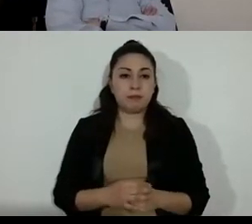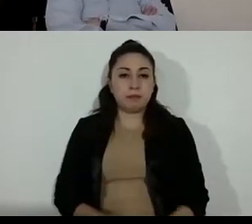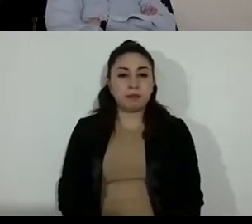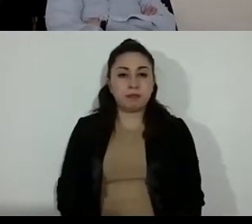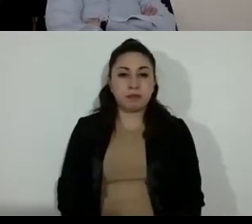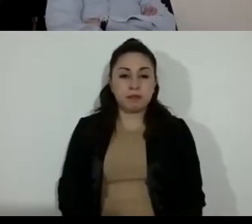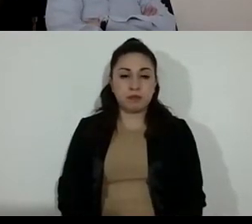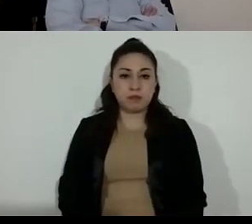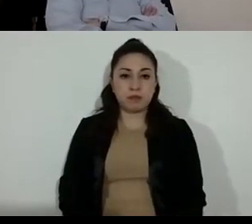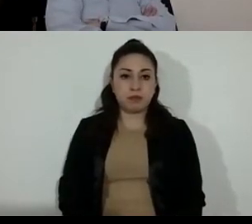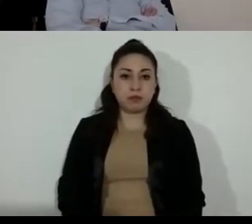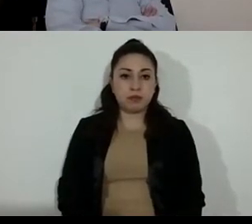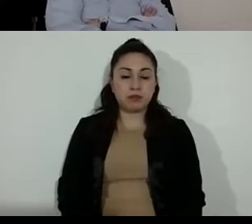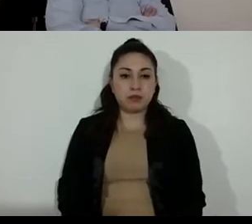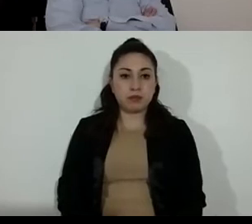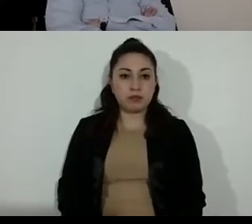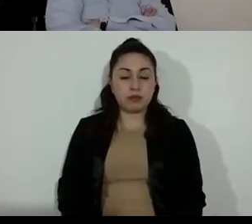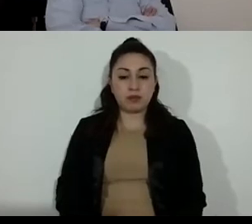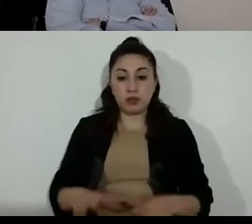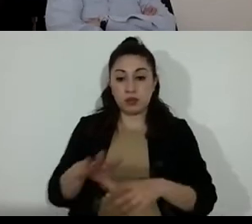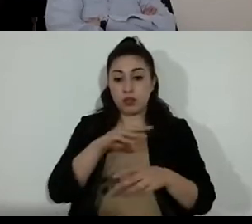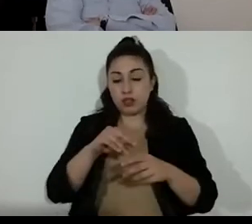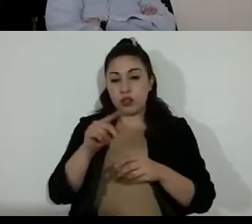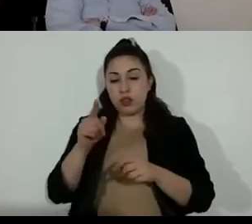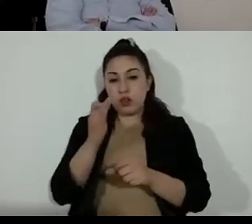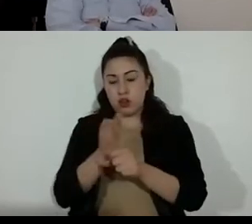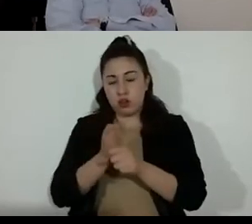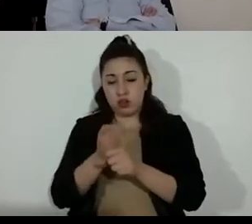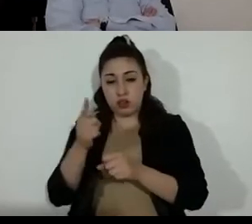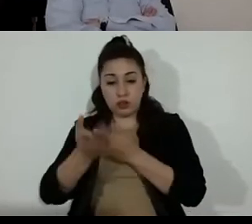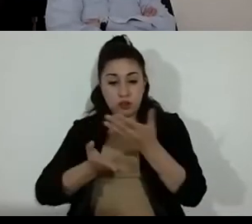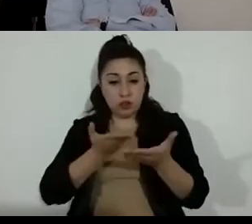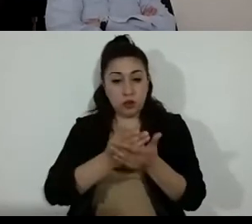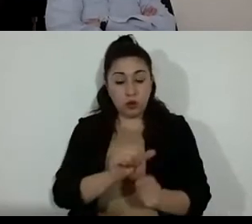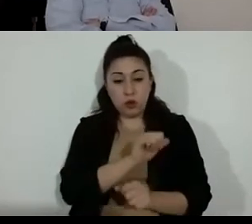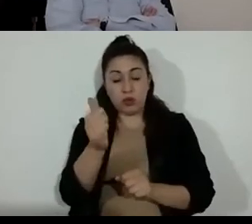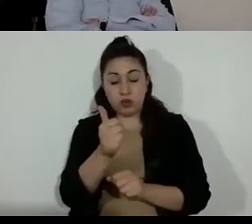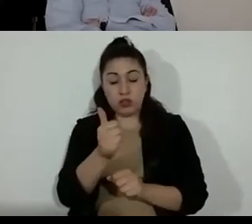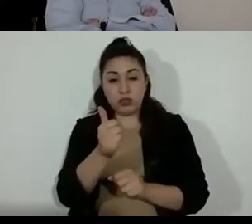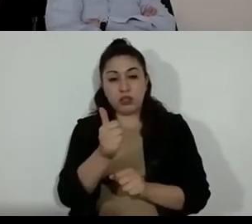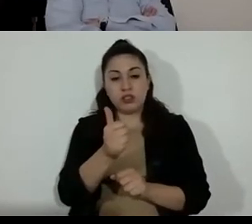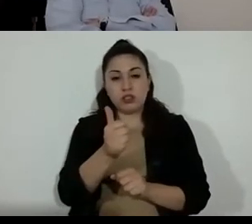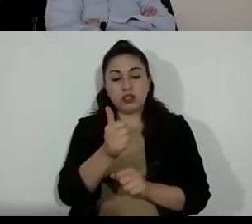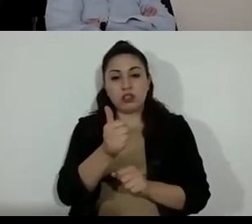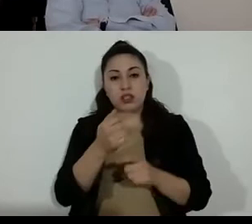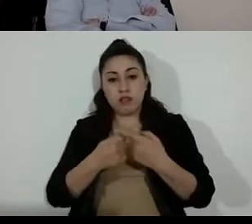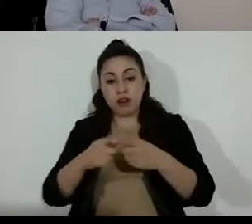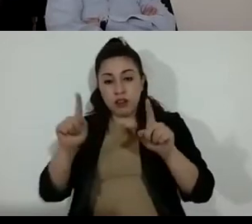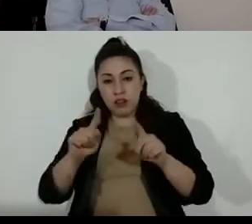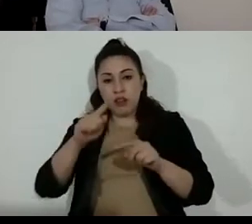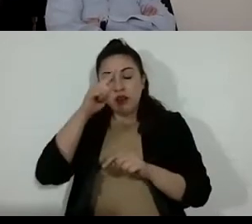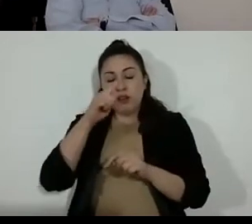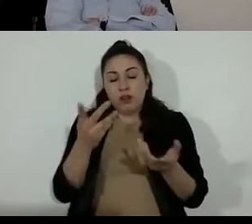que las propuestas que se acaban de añadir a la propuesta original que se presentó para poder